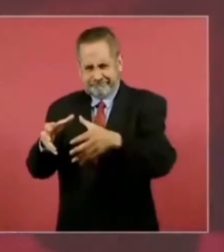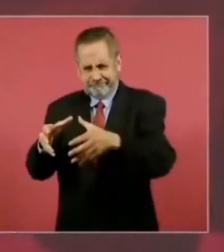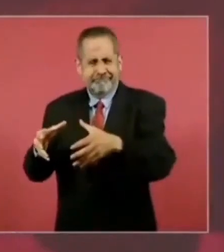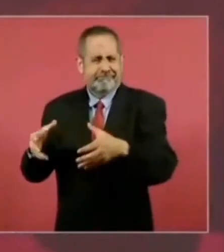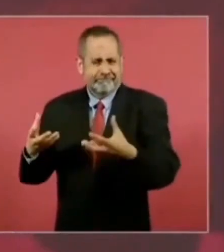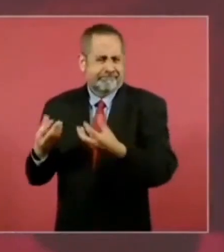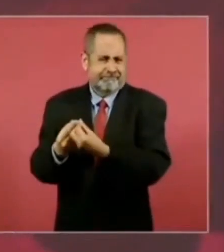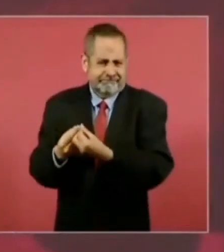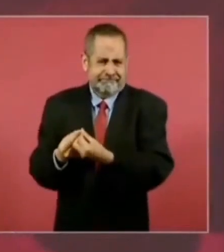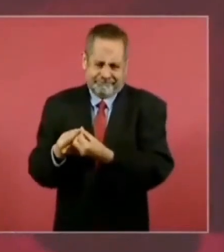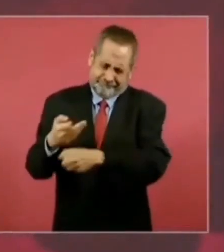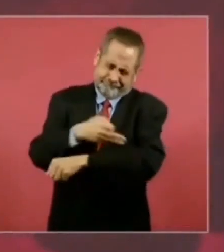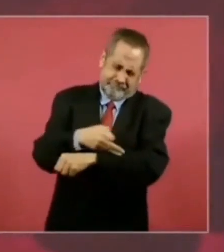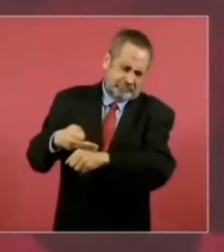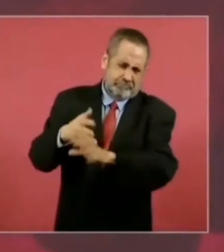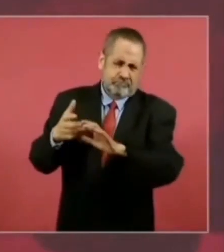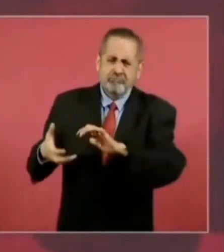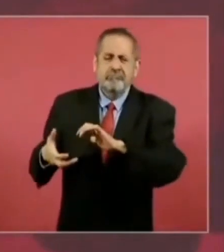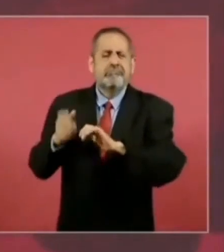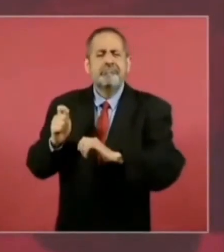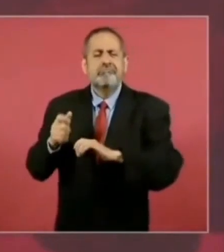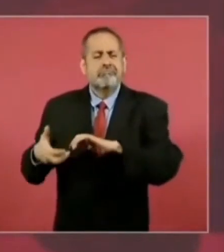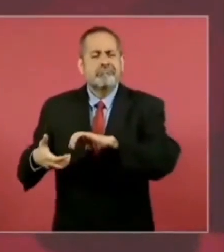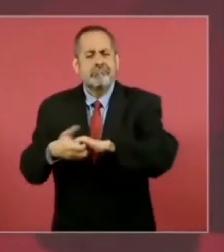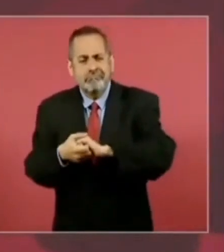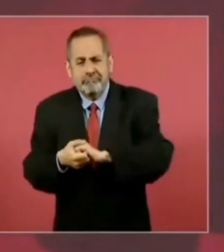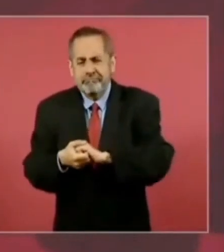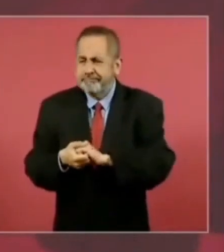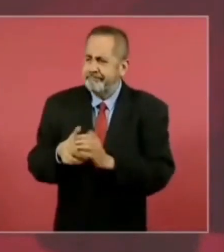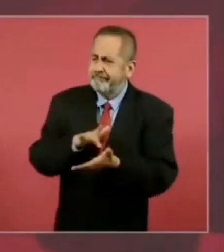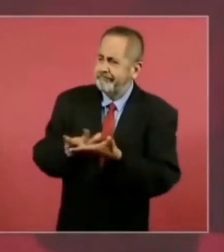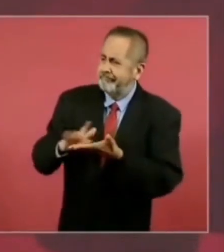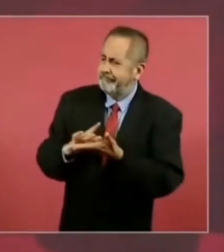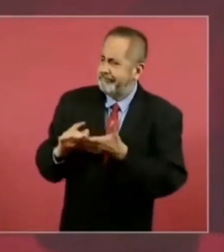Tiene que ver con la fraternidad, que tiene que ver con la solidaridad.